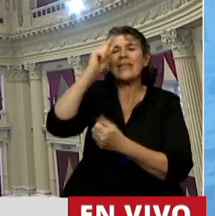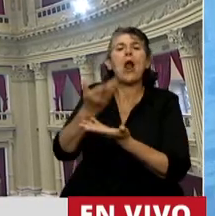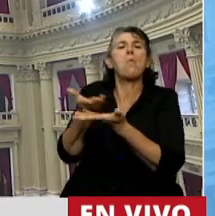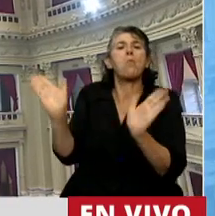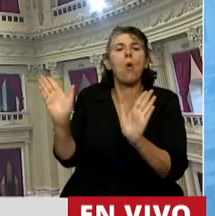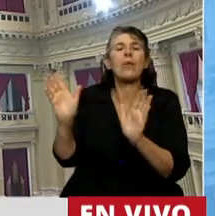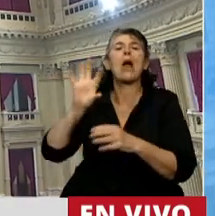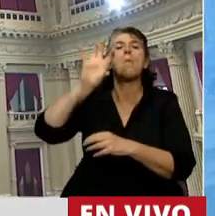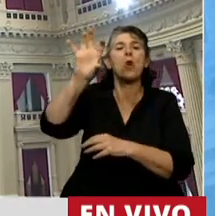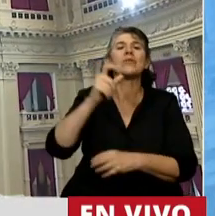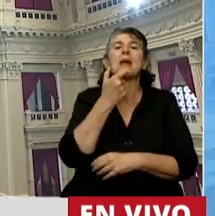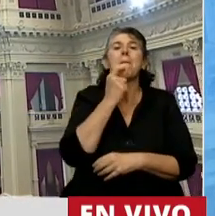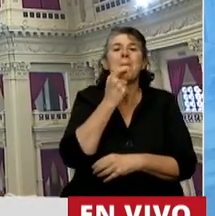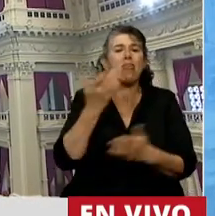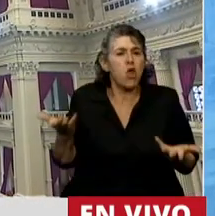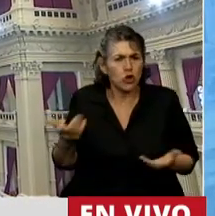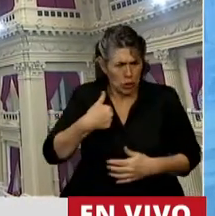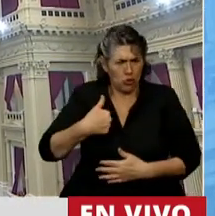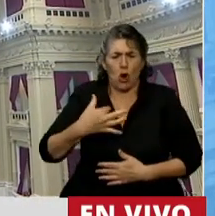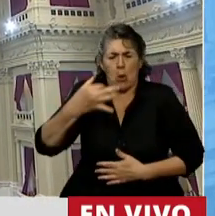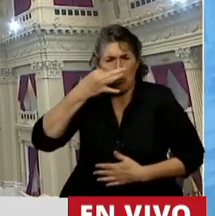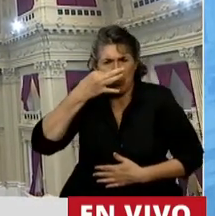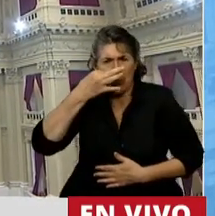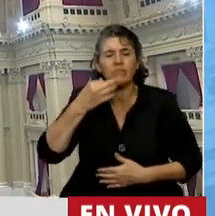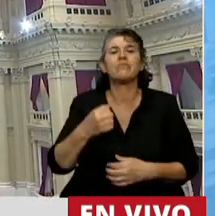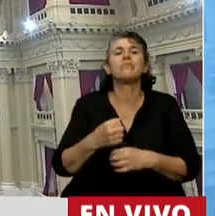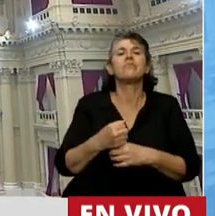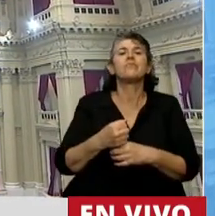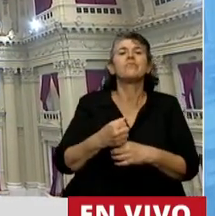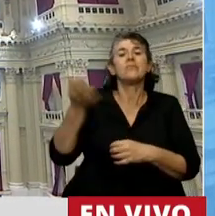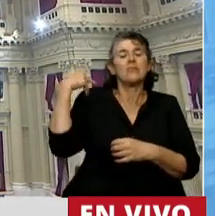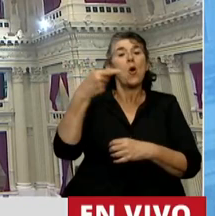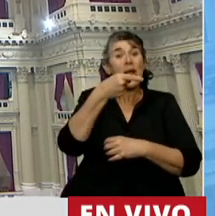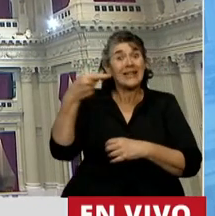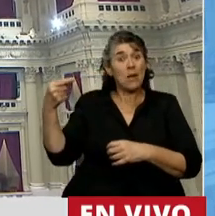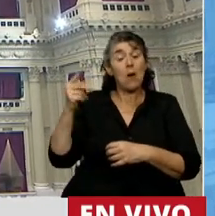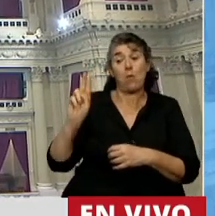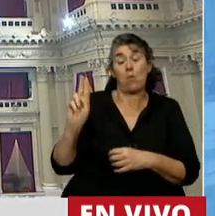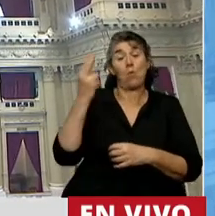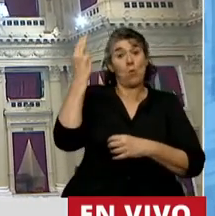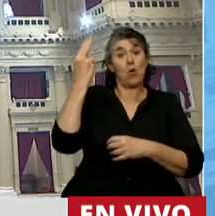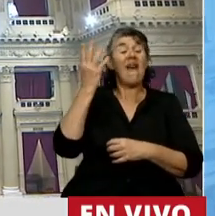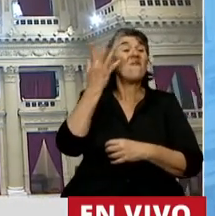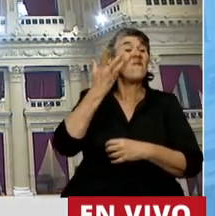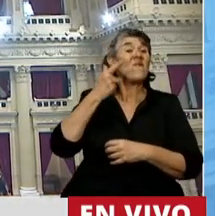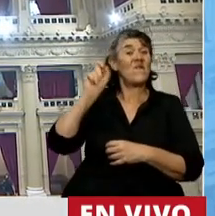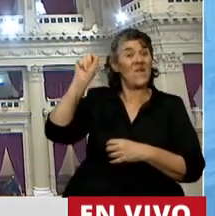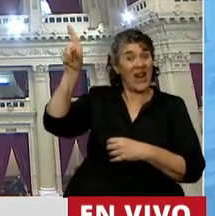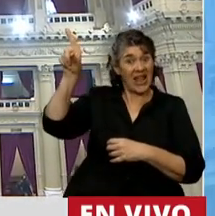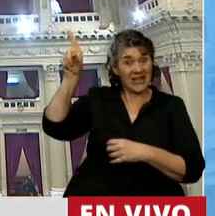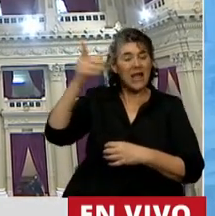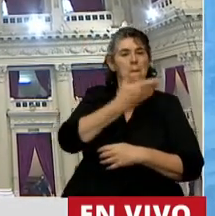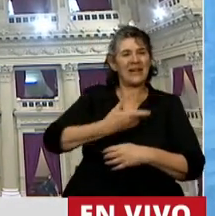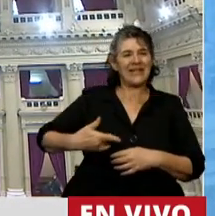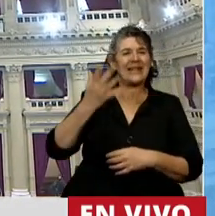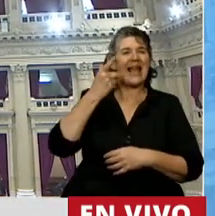Mendoza. Hace una semana, presidente, moría en Francia el presidente Giscard d'Estaing, presidente